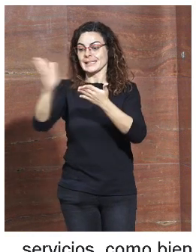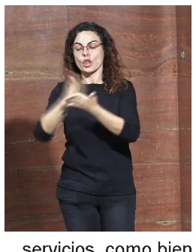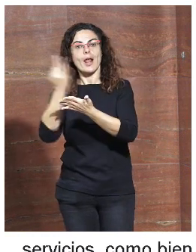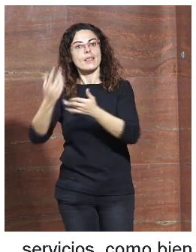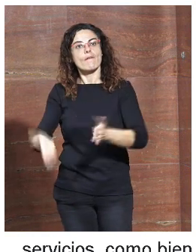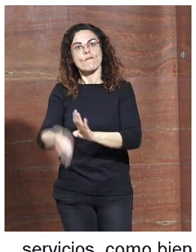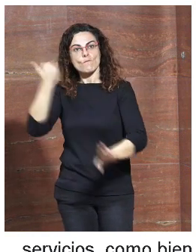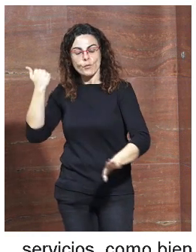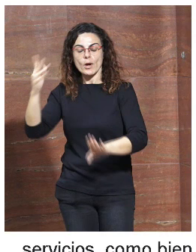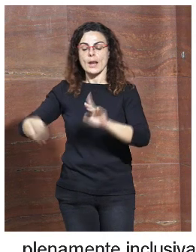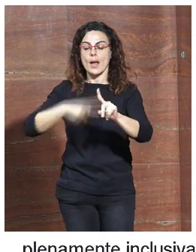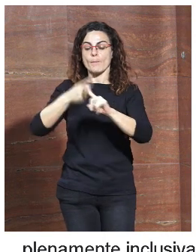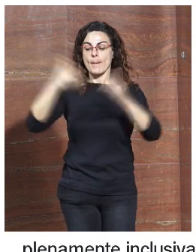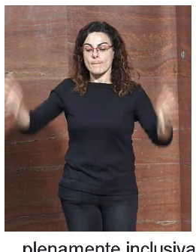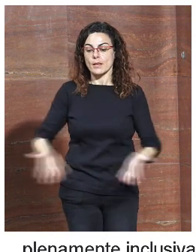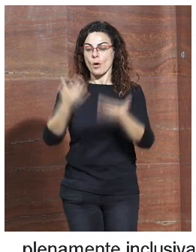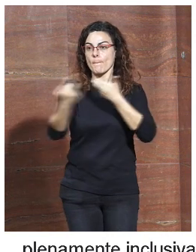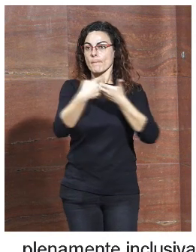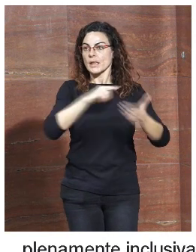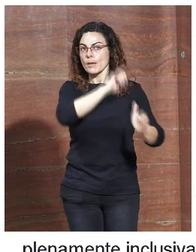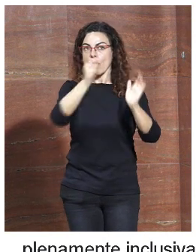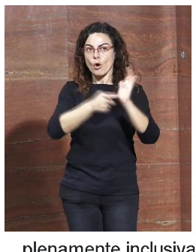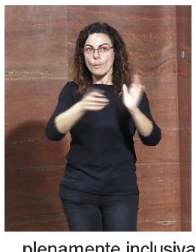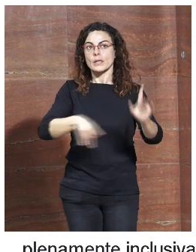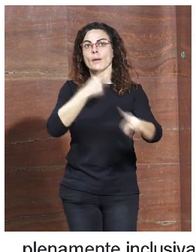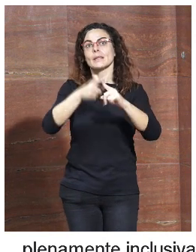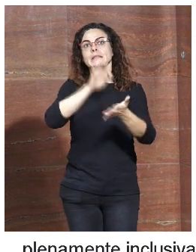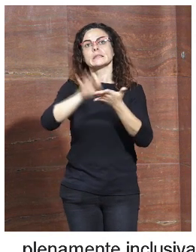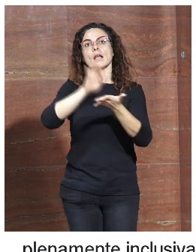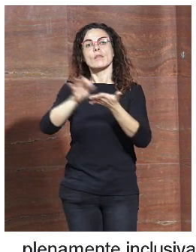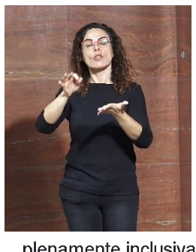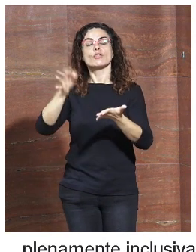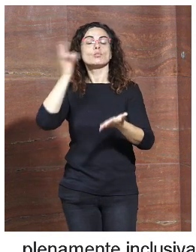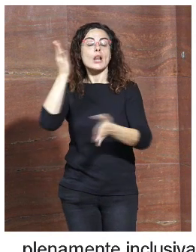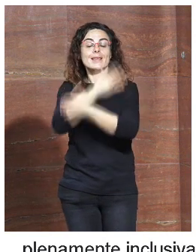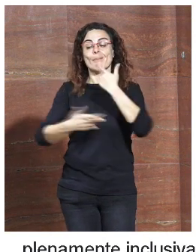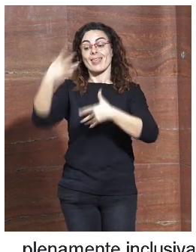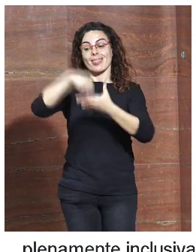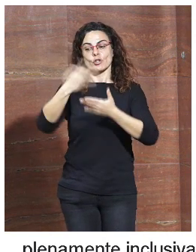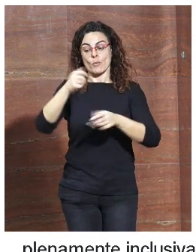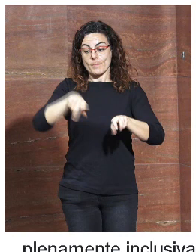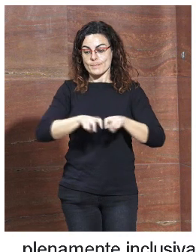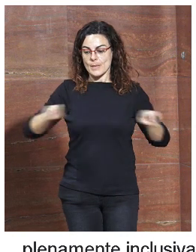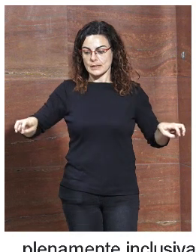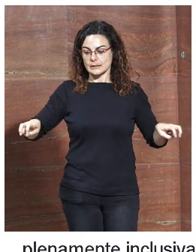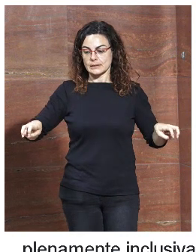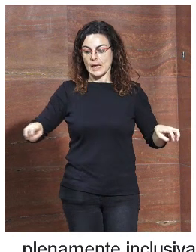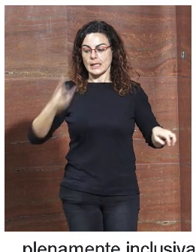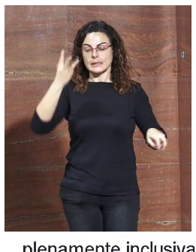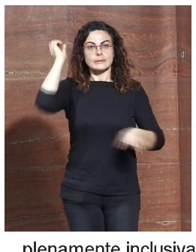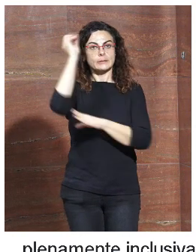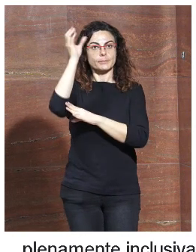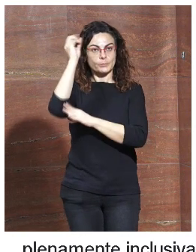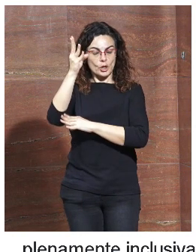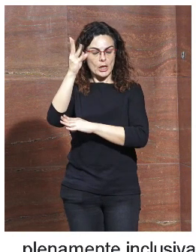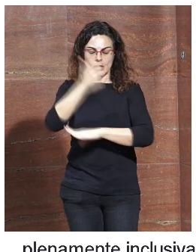acceso, uso, participación plena en los servicios de las mujeres con discapacidad. Hoy en esta mesa contamos con 3 ponentes